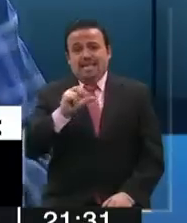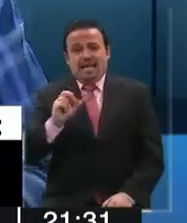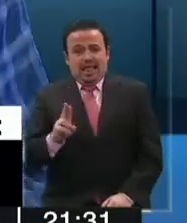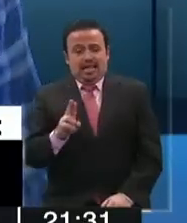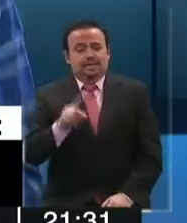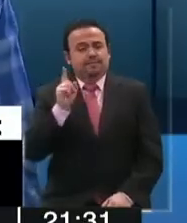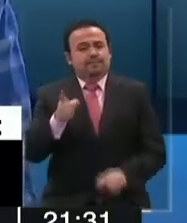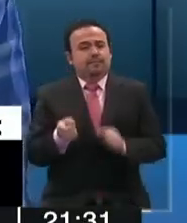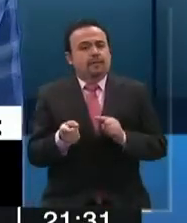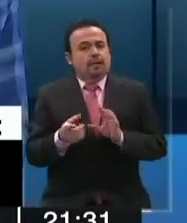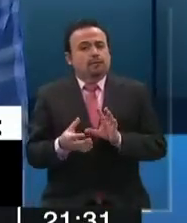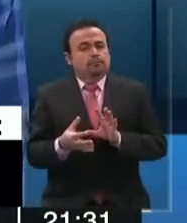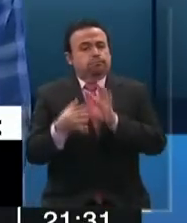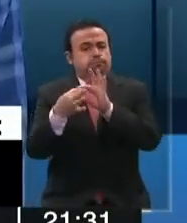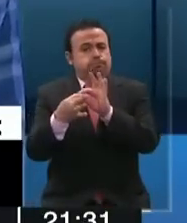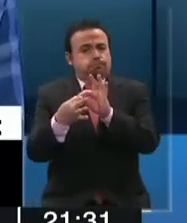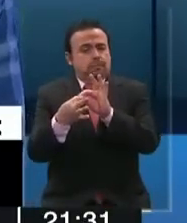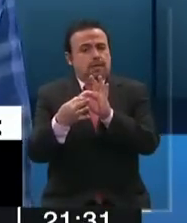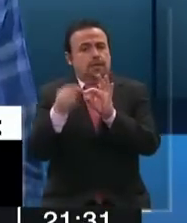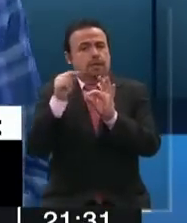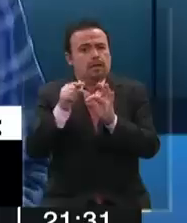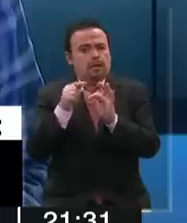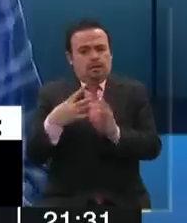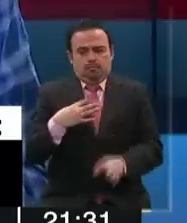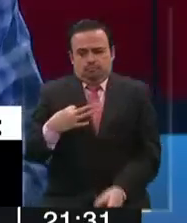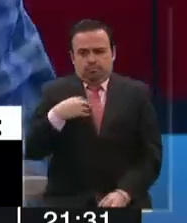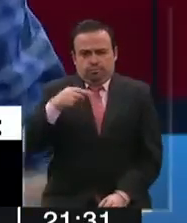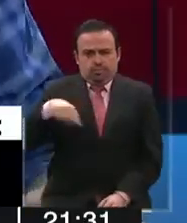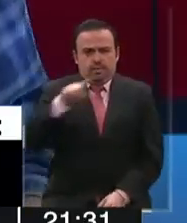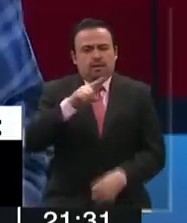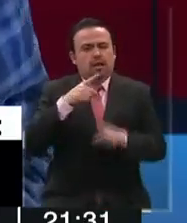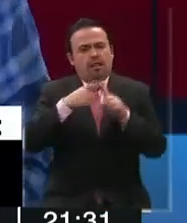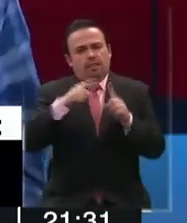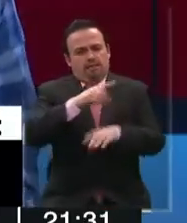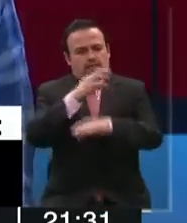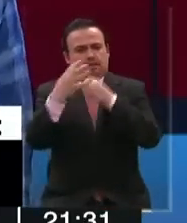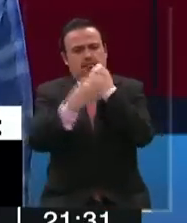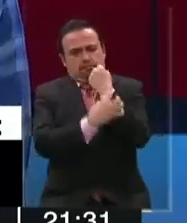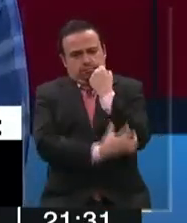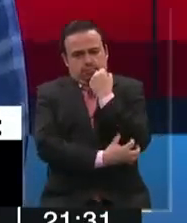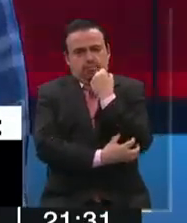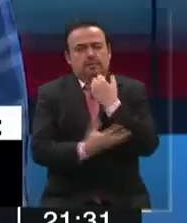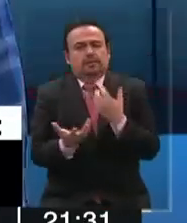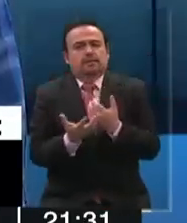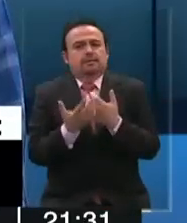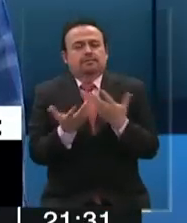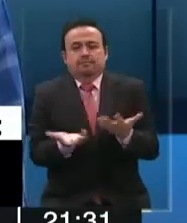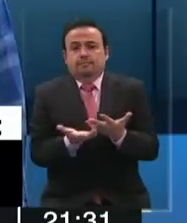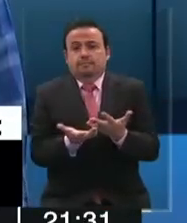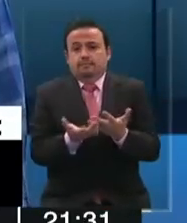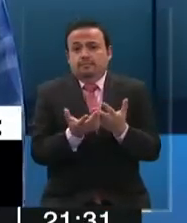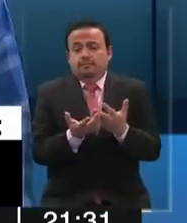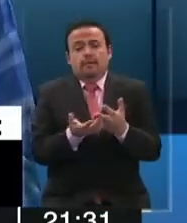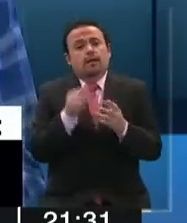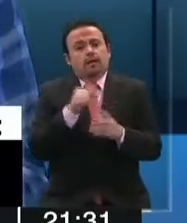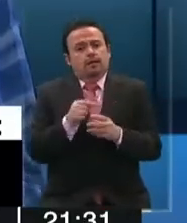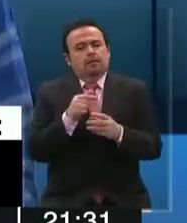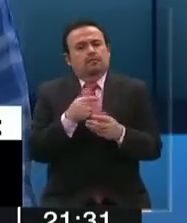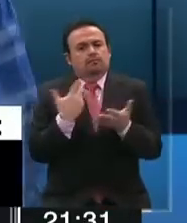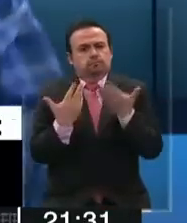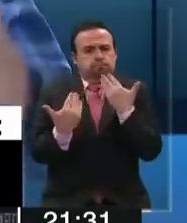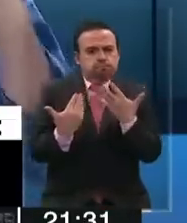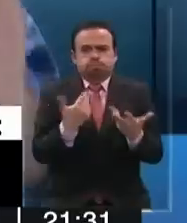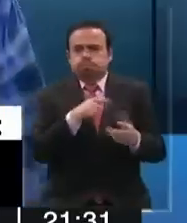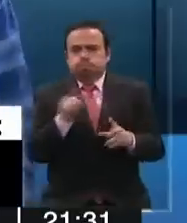contacto con la ciudadanía en las diferentes regiones del país estamos sosteniendo